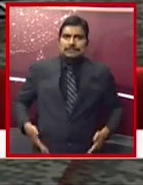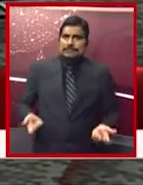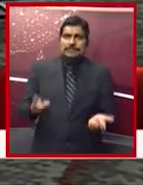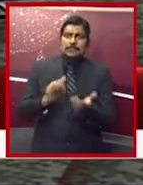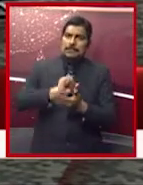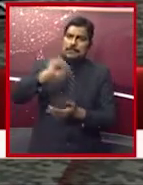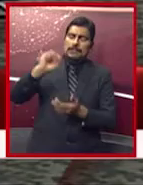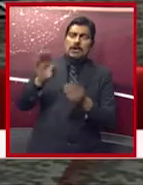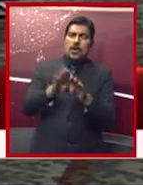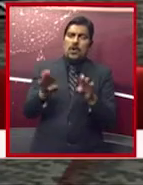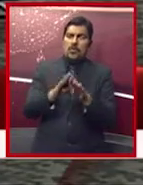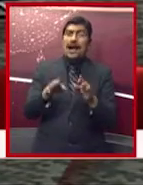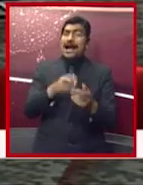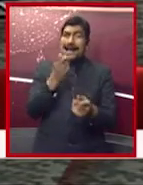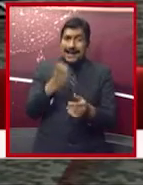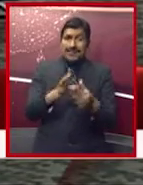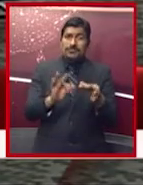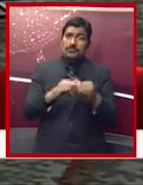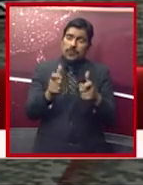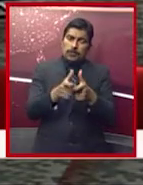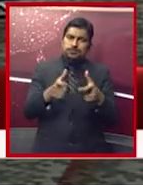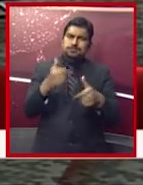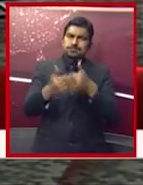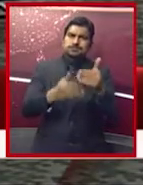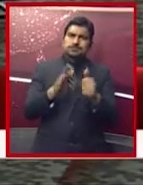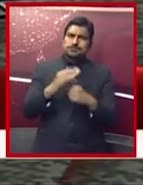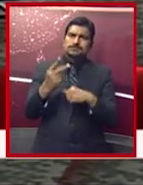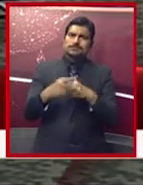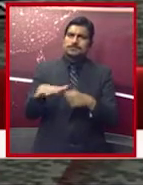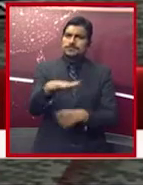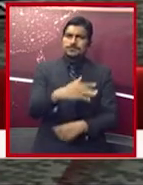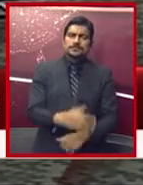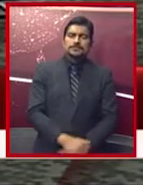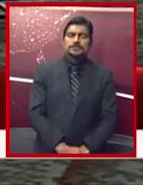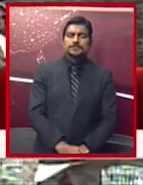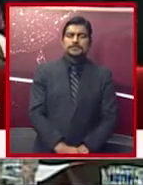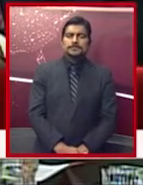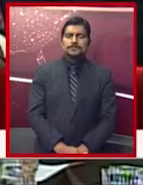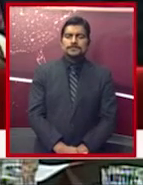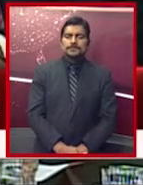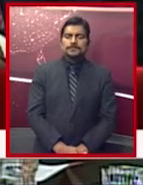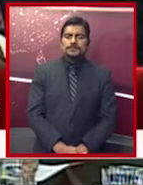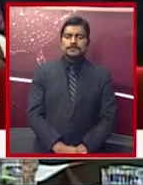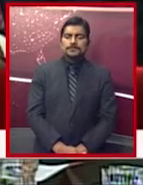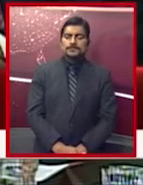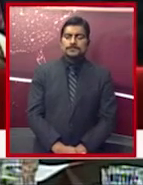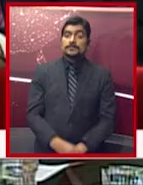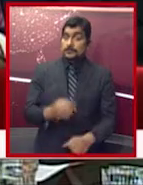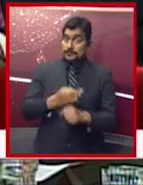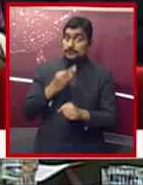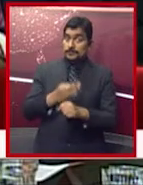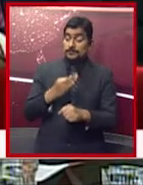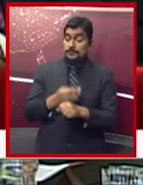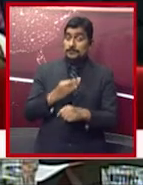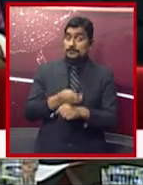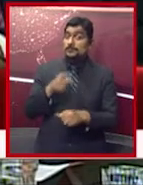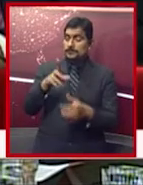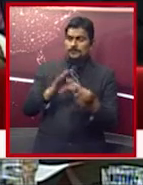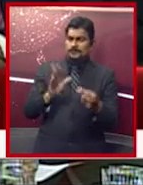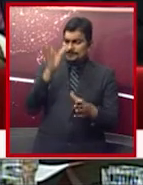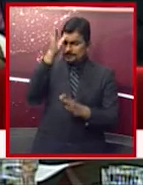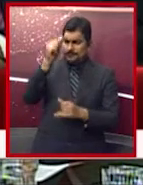los incrementos se reflejan en una mayor inflación. Señores directores, no estamos de acuerdo porque una de